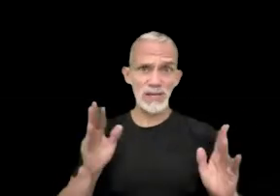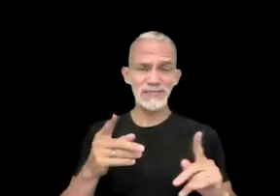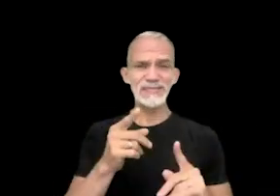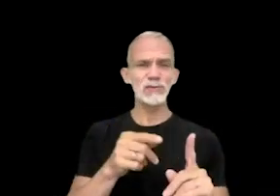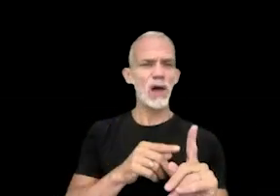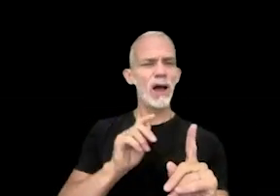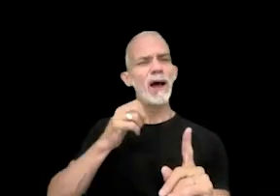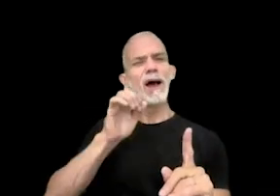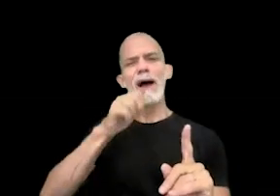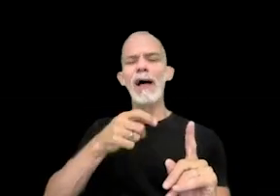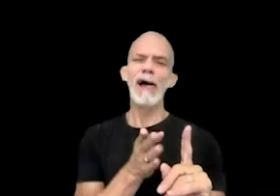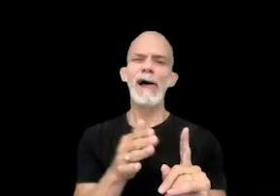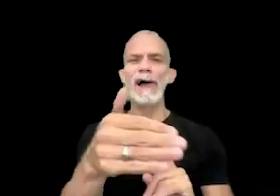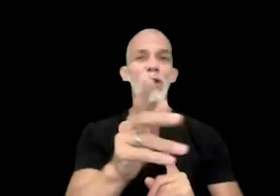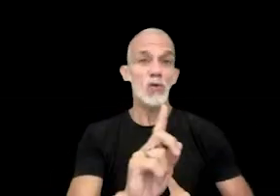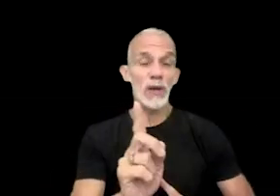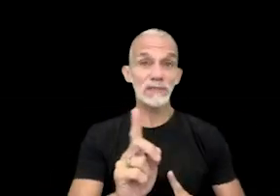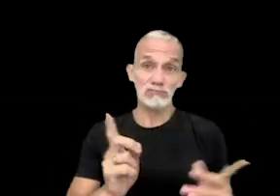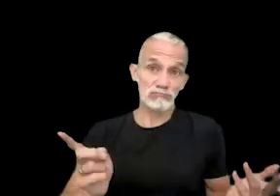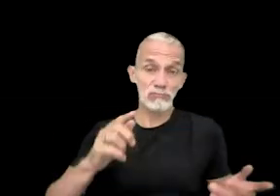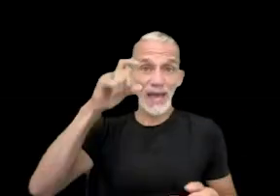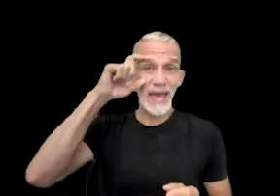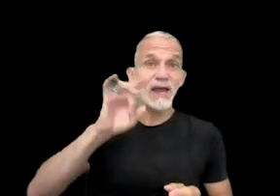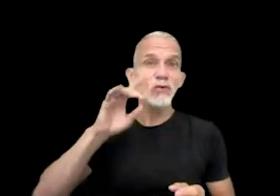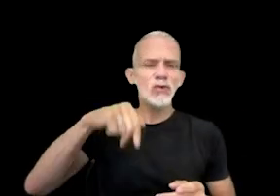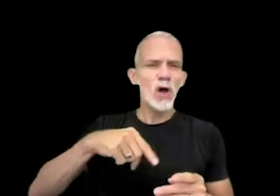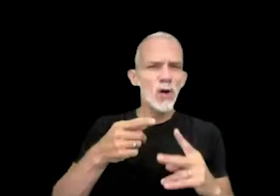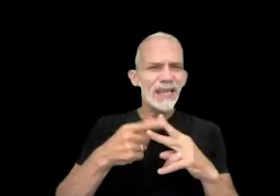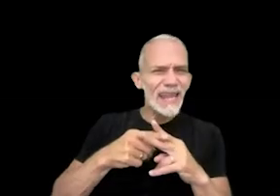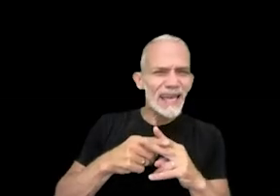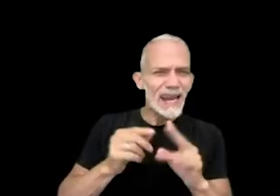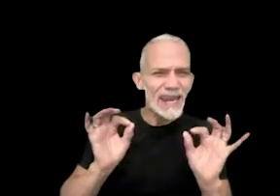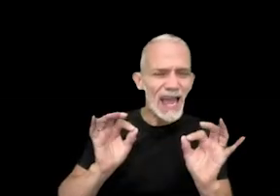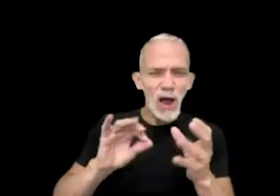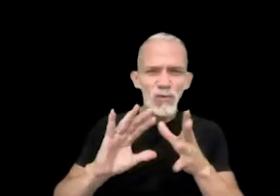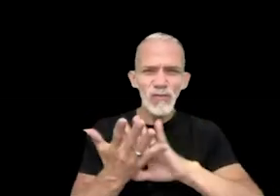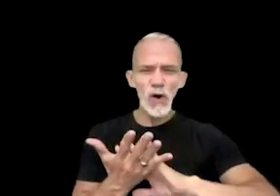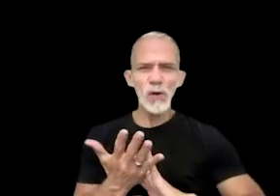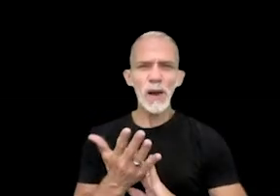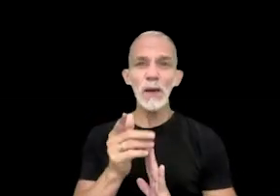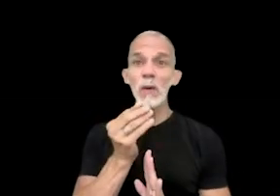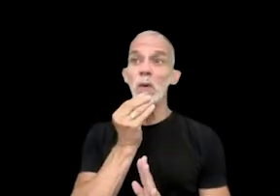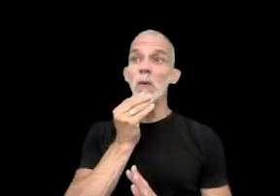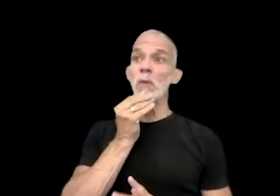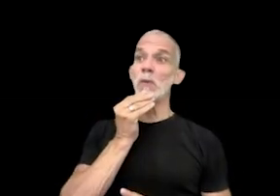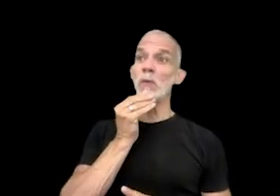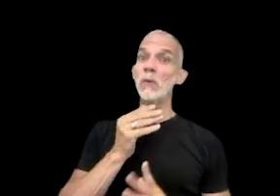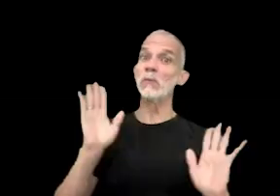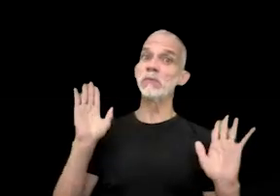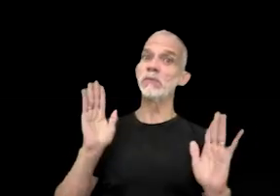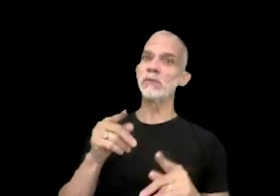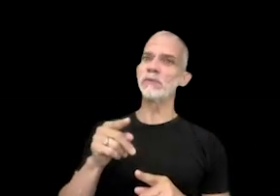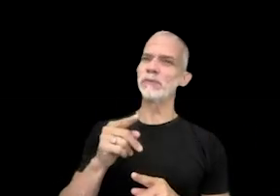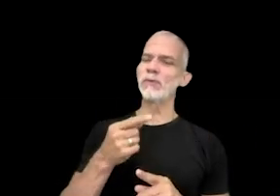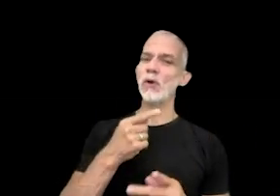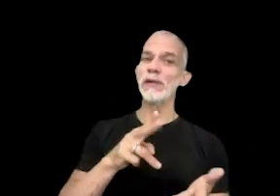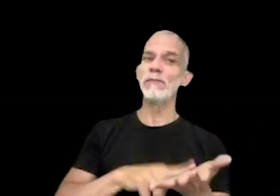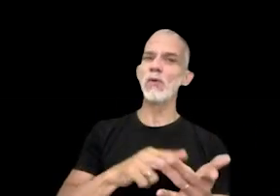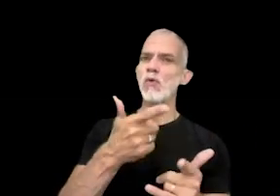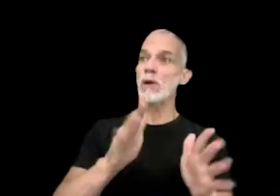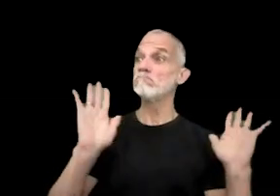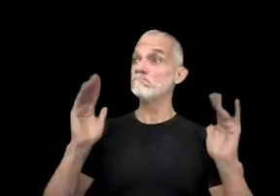hecho imponible, sino que estamos hablando de una técnica para que parezca que no se ha perfeccionado el hecho